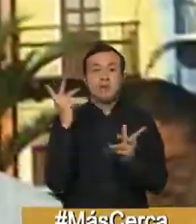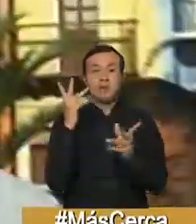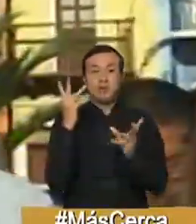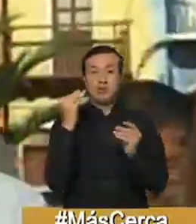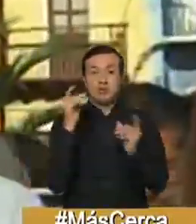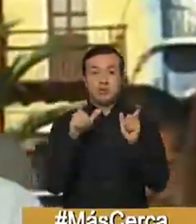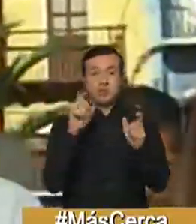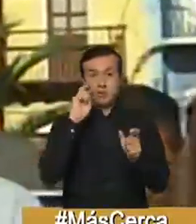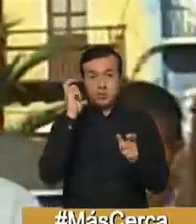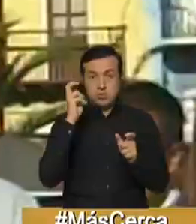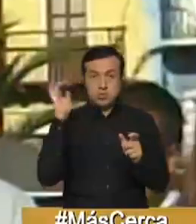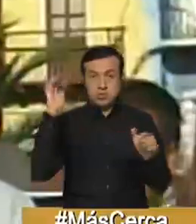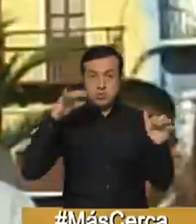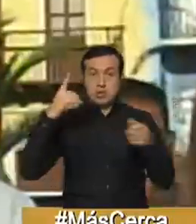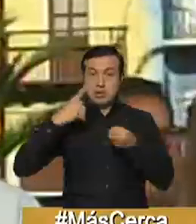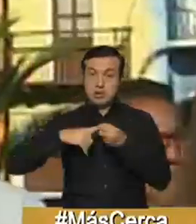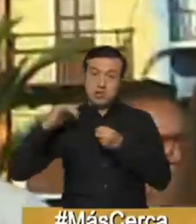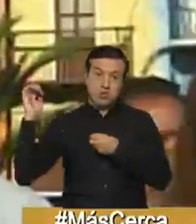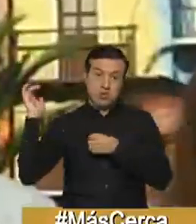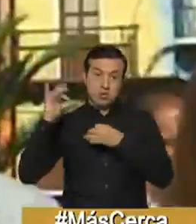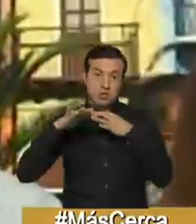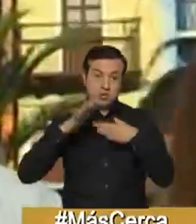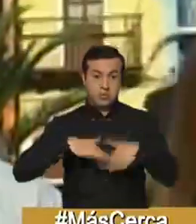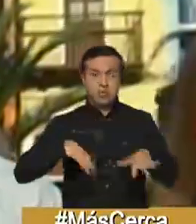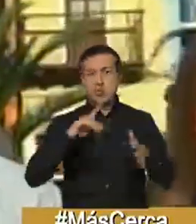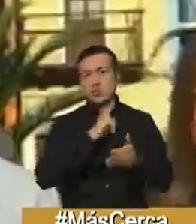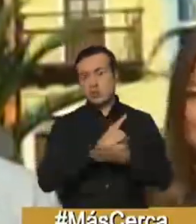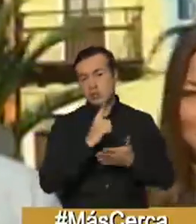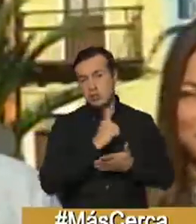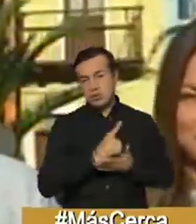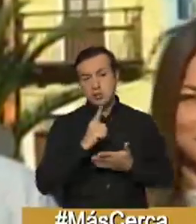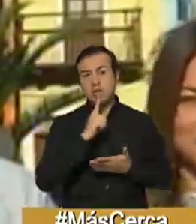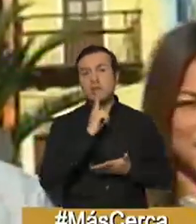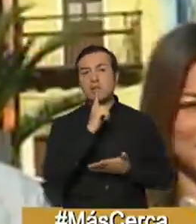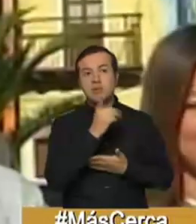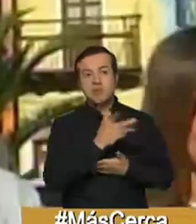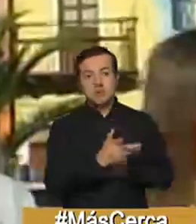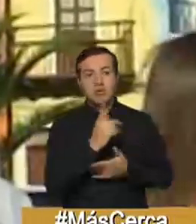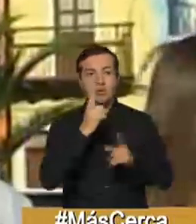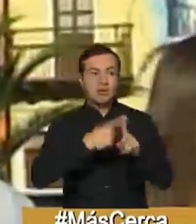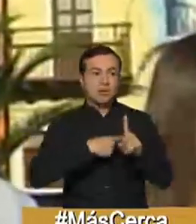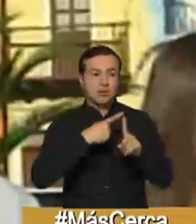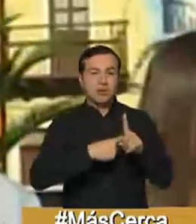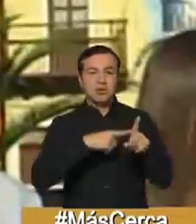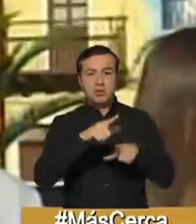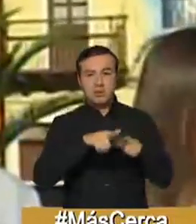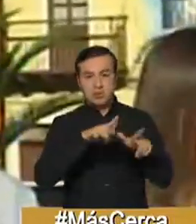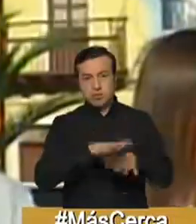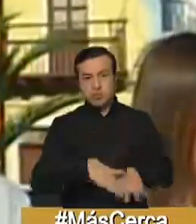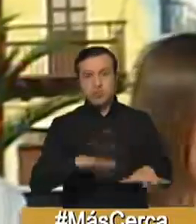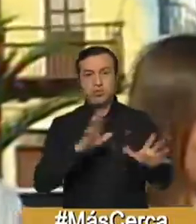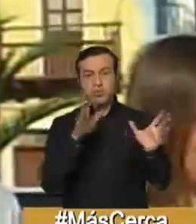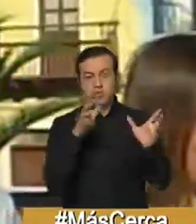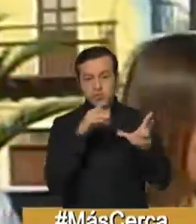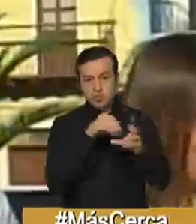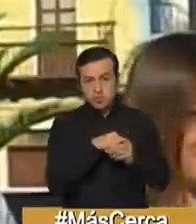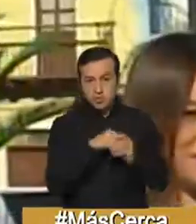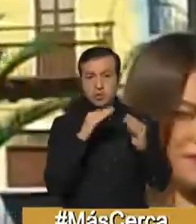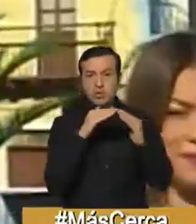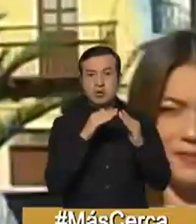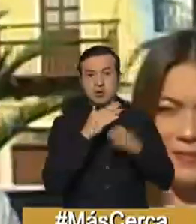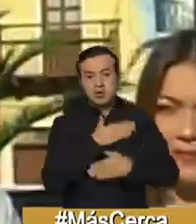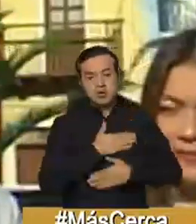los turistas de la capital y pasen semanas. En épocas arrendaban sus habitaciones, sus piezas en las casas y